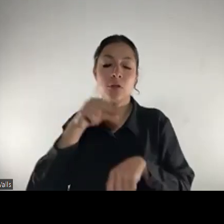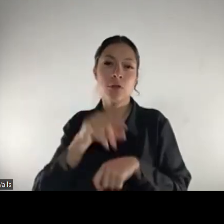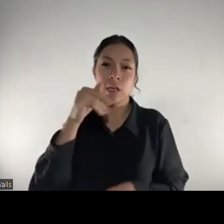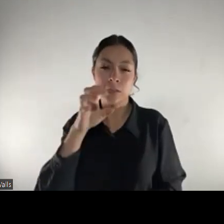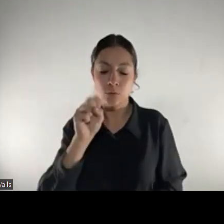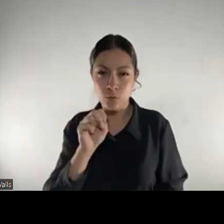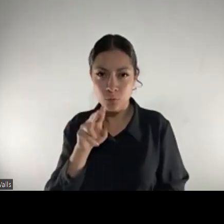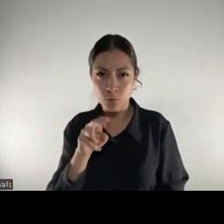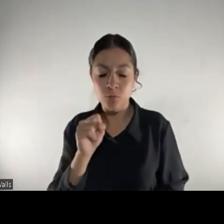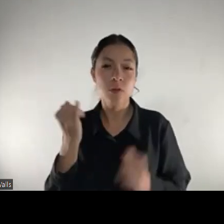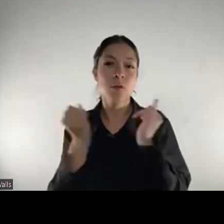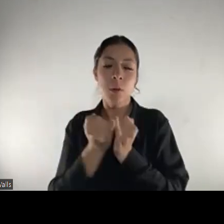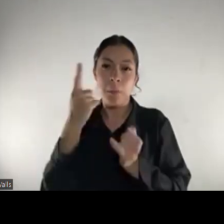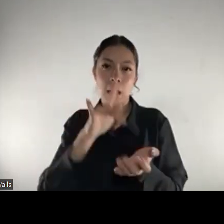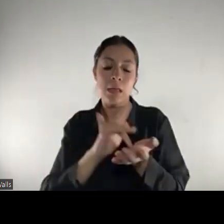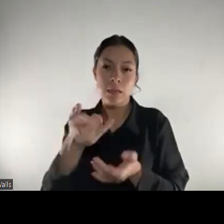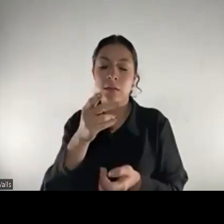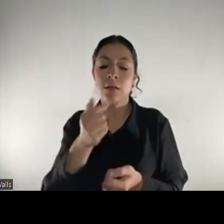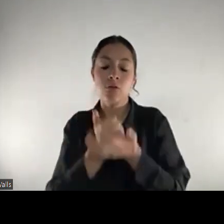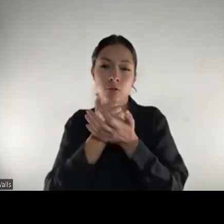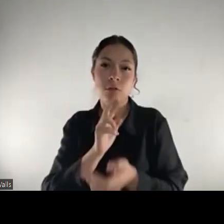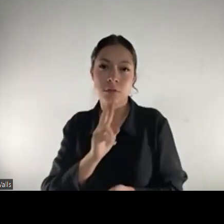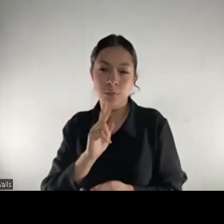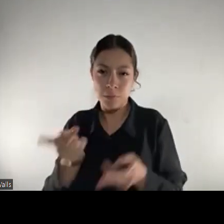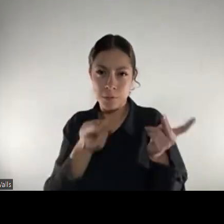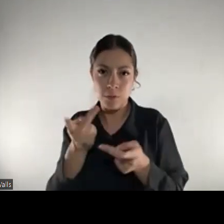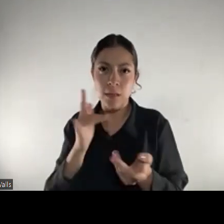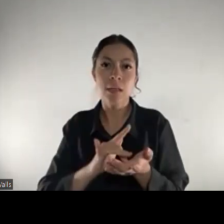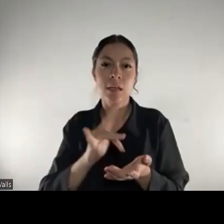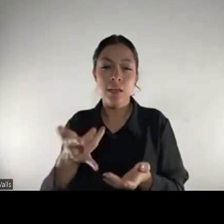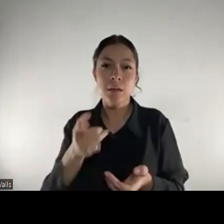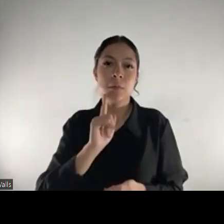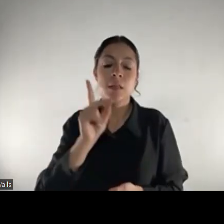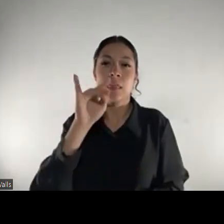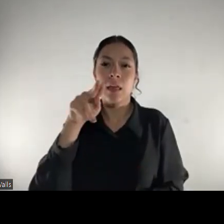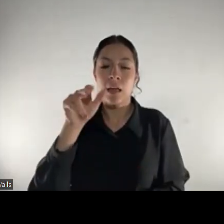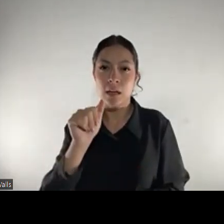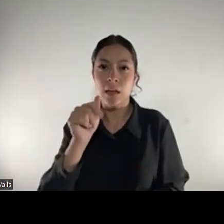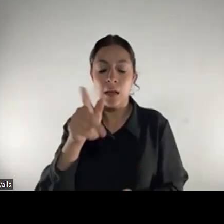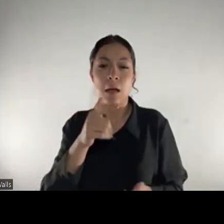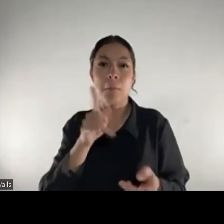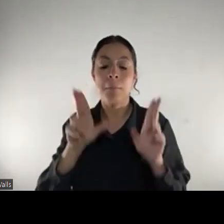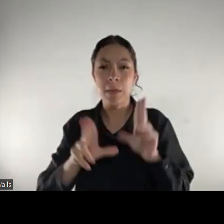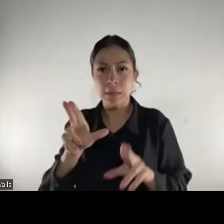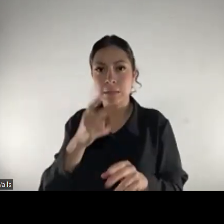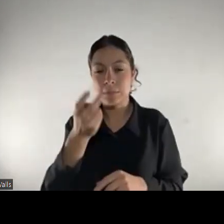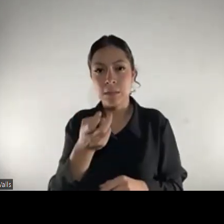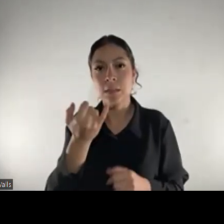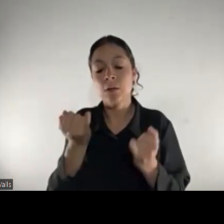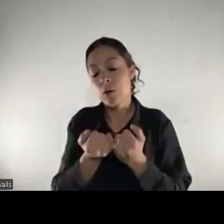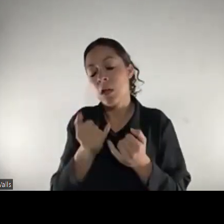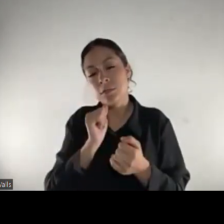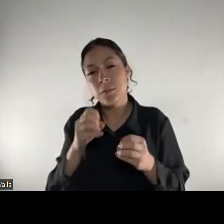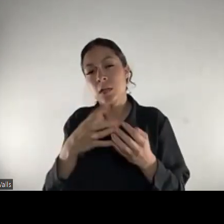aquí ayudarnos a contestar las preguntas. También agradecemos a Diana por participar en esto y por supuesto a